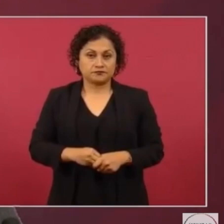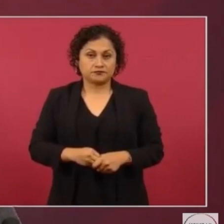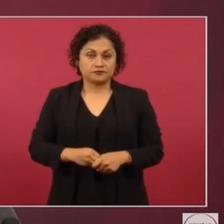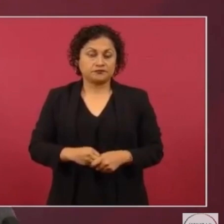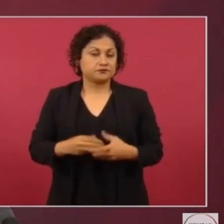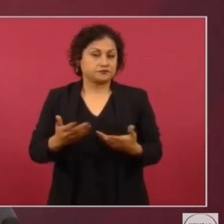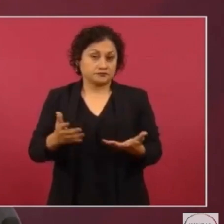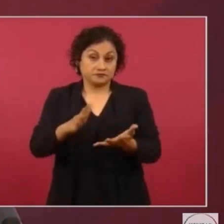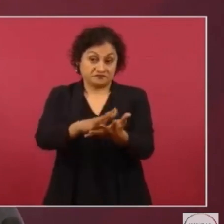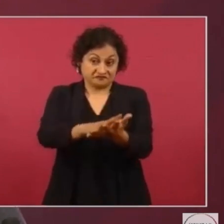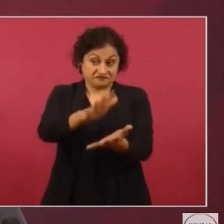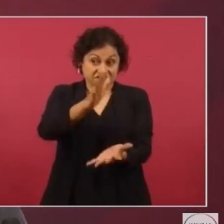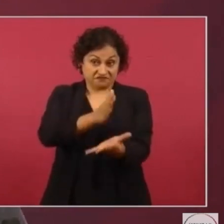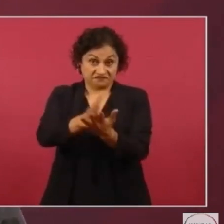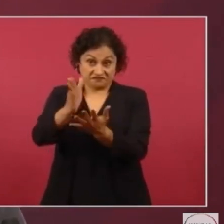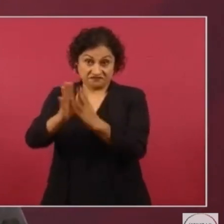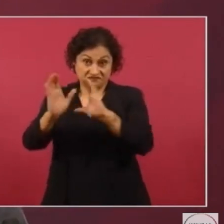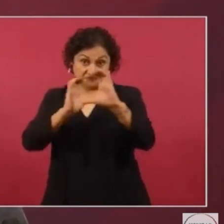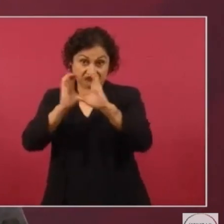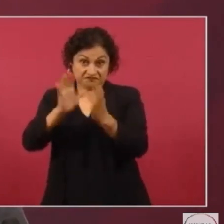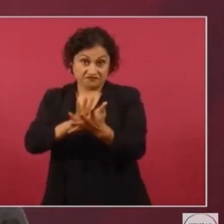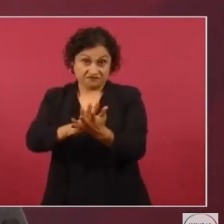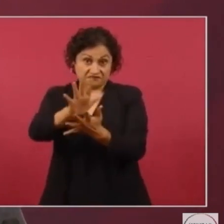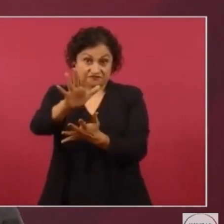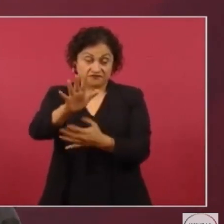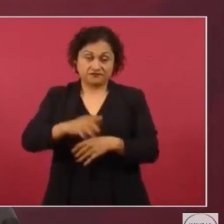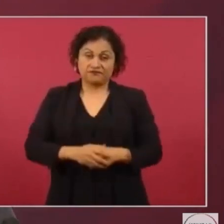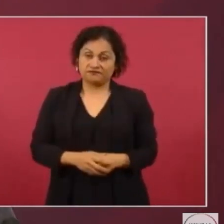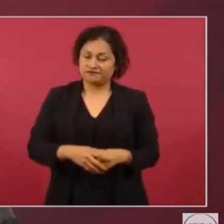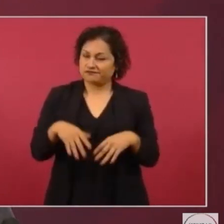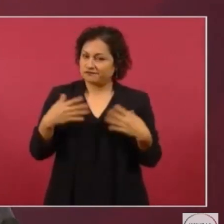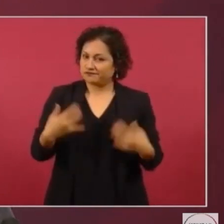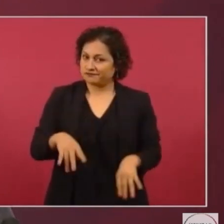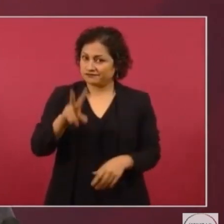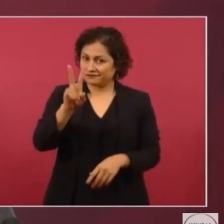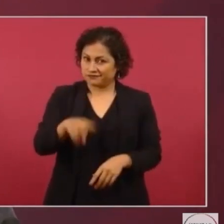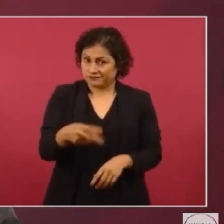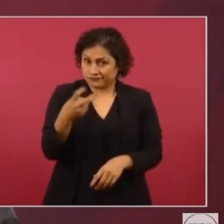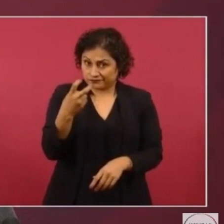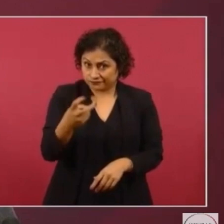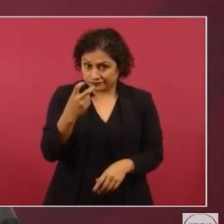La mayoría, que es una vergüenza.